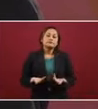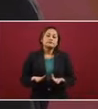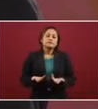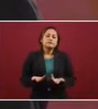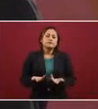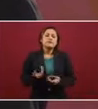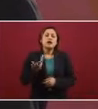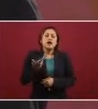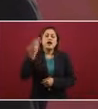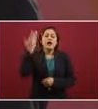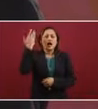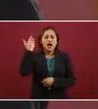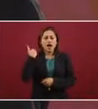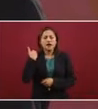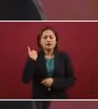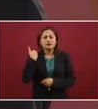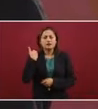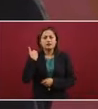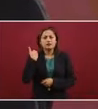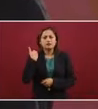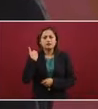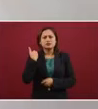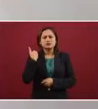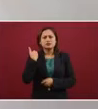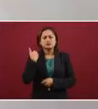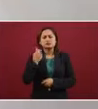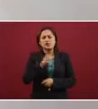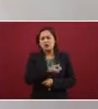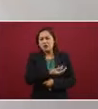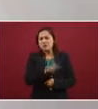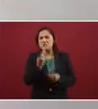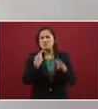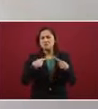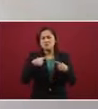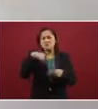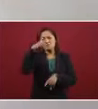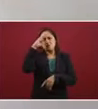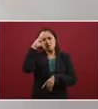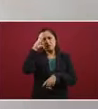también del uso de la fuerza